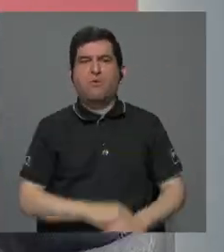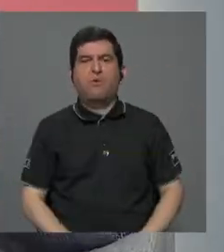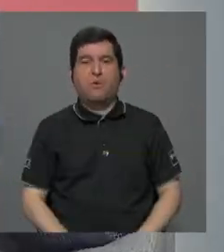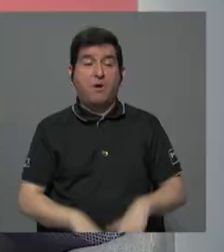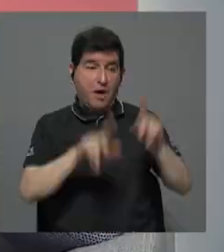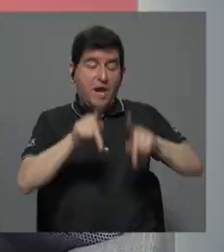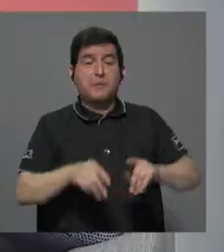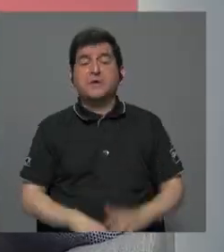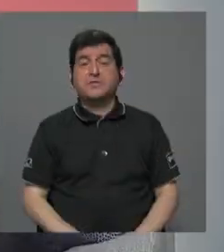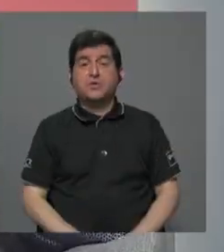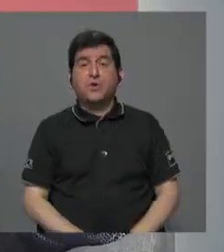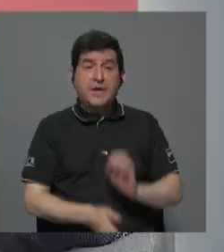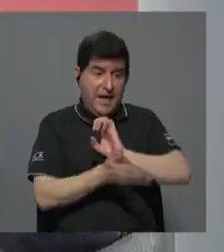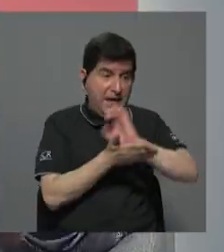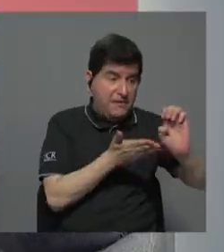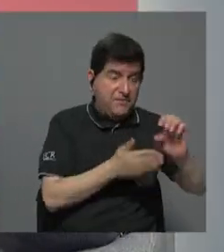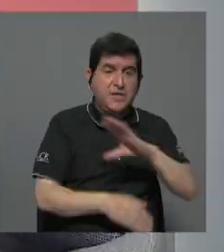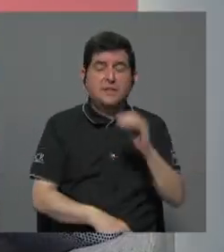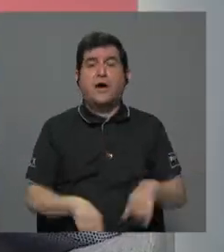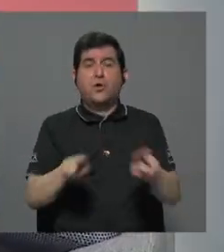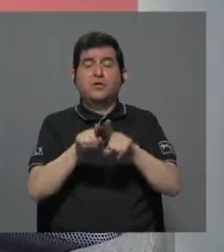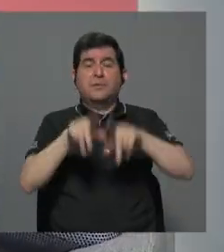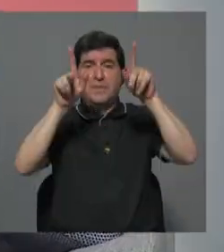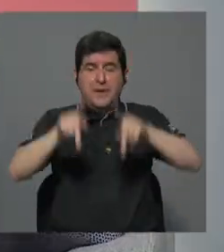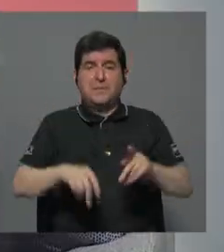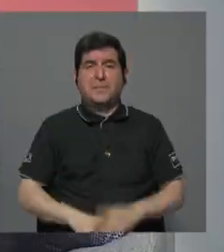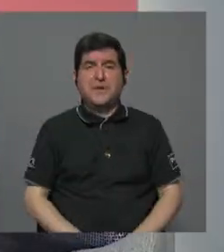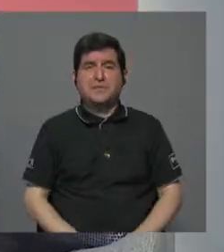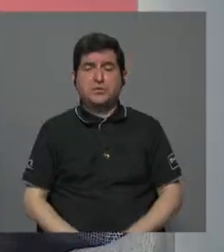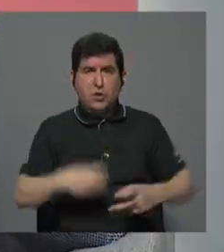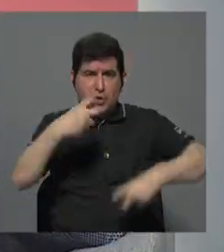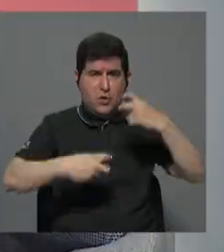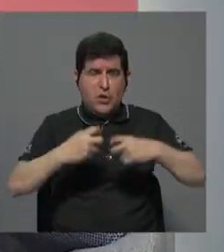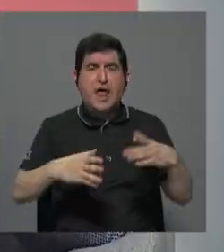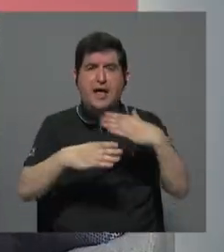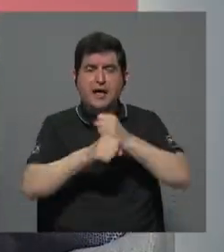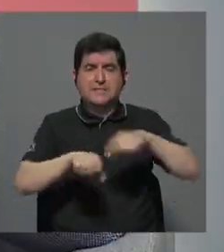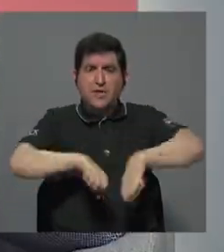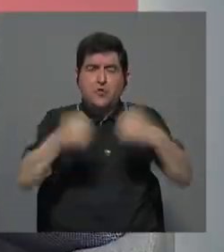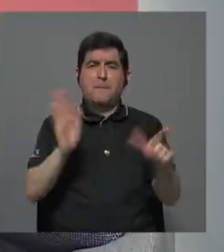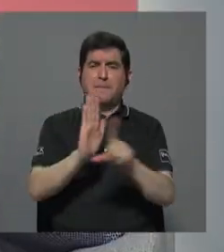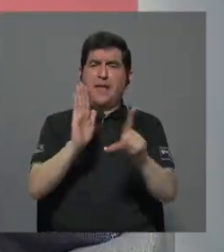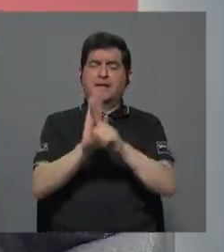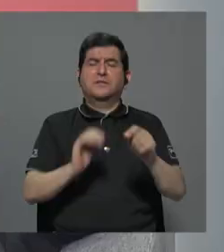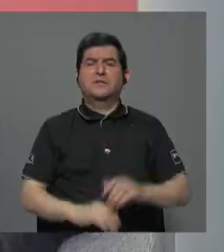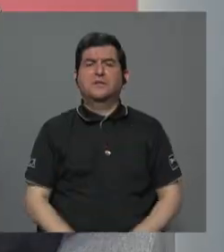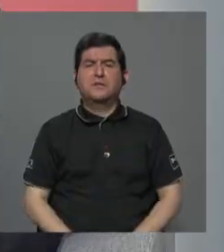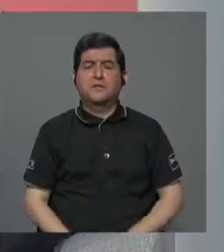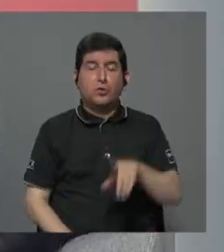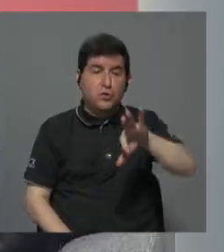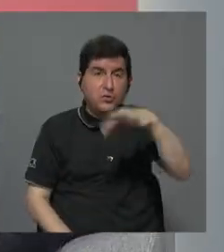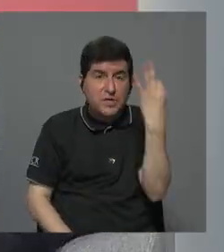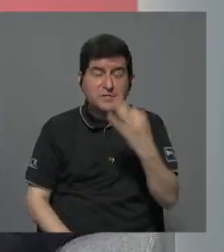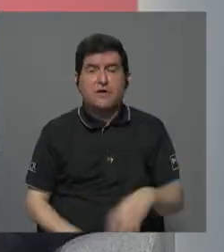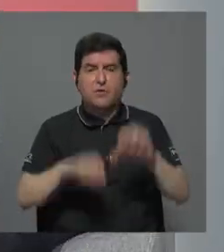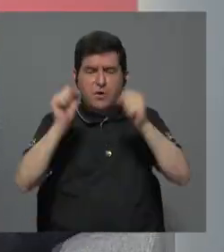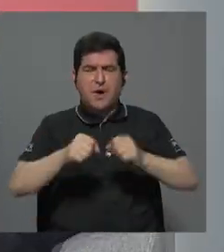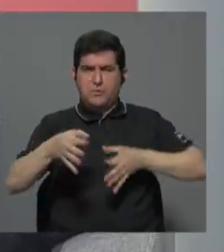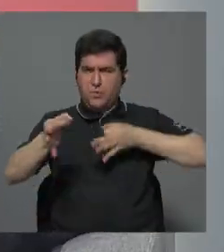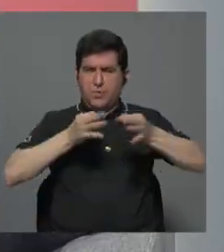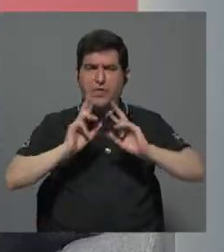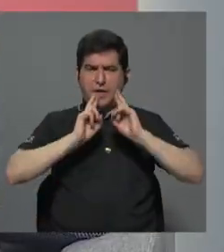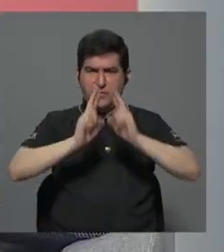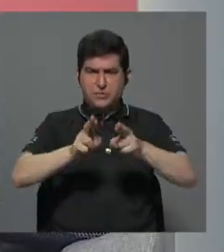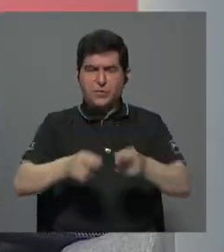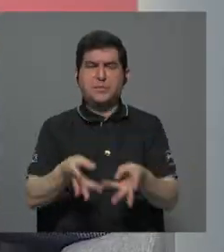quien evade y a quien que comete el delito estas son formas de poder traer a cuentas y para